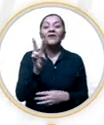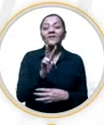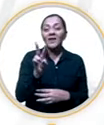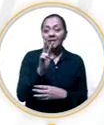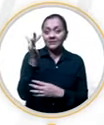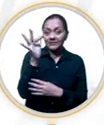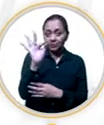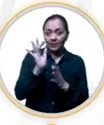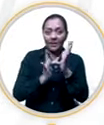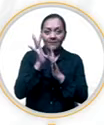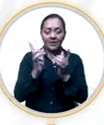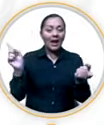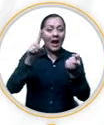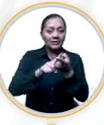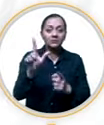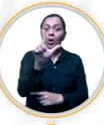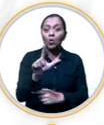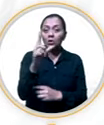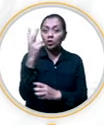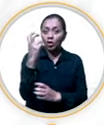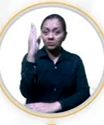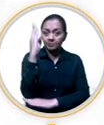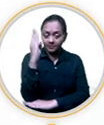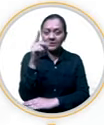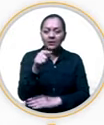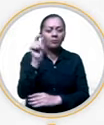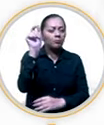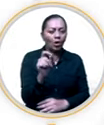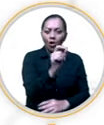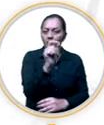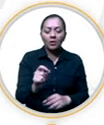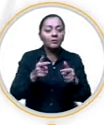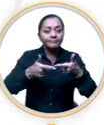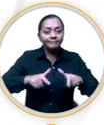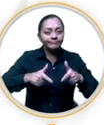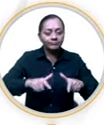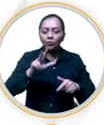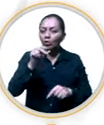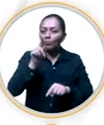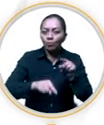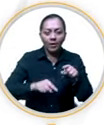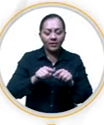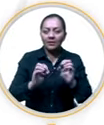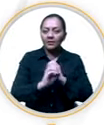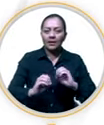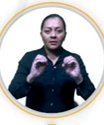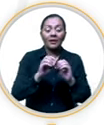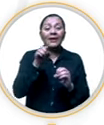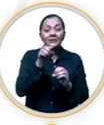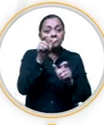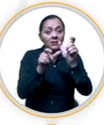viernes 19 de abril hasta el mediodía del lunes 22 de abril de 2024, se prohíbe la venta, distribución o el consumo de